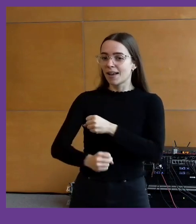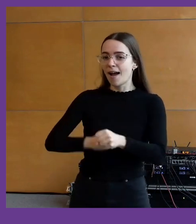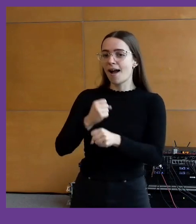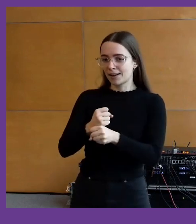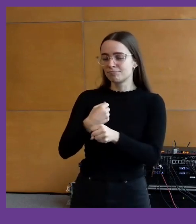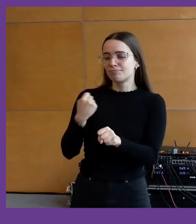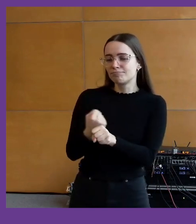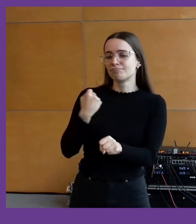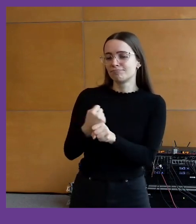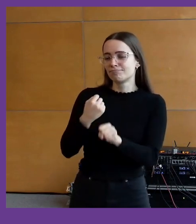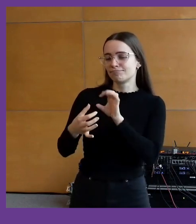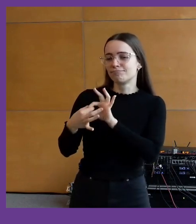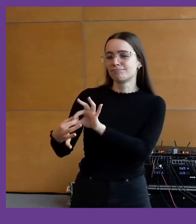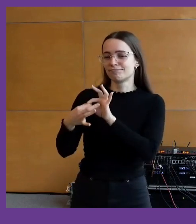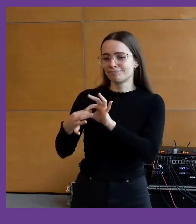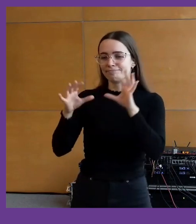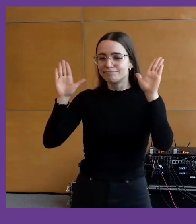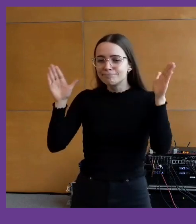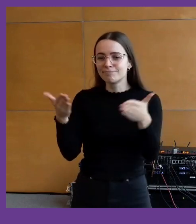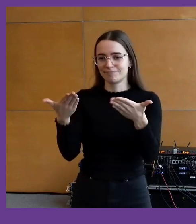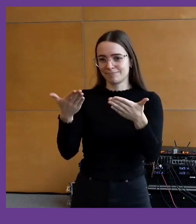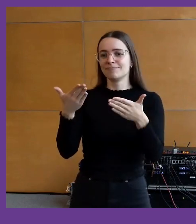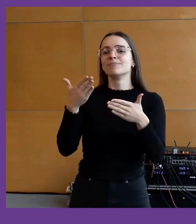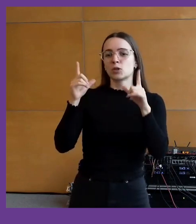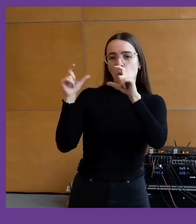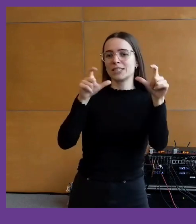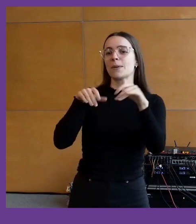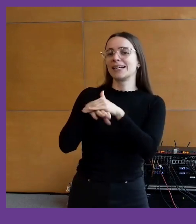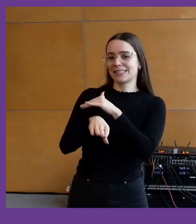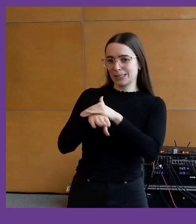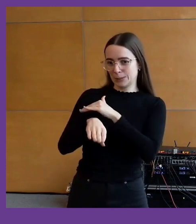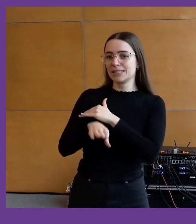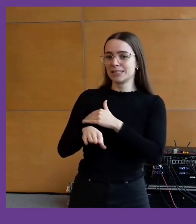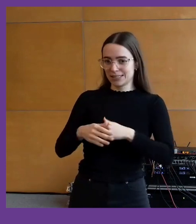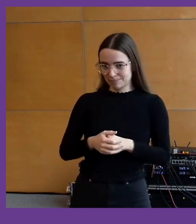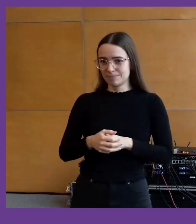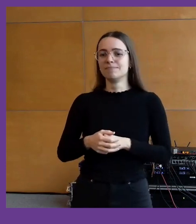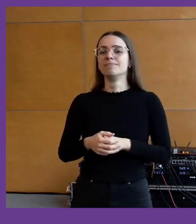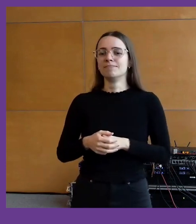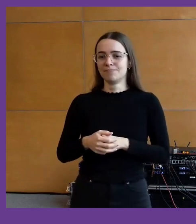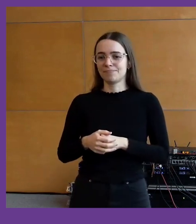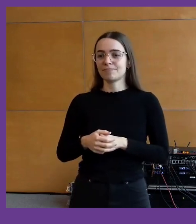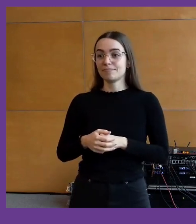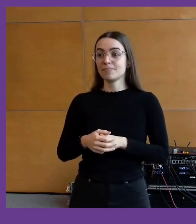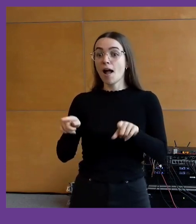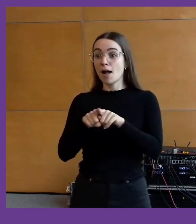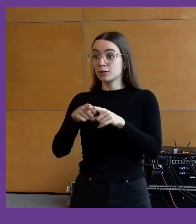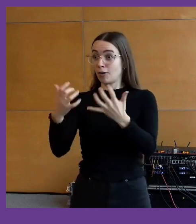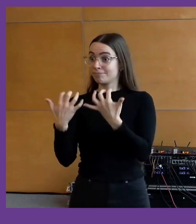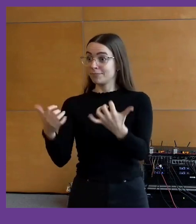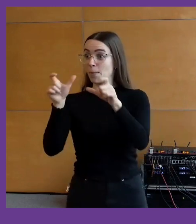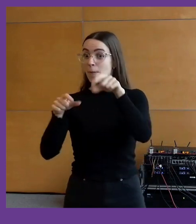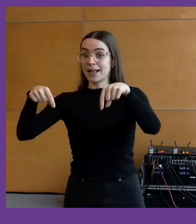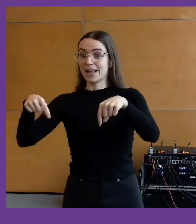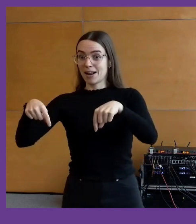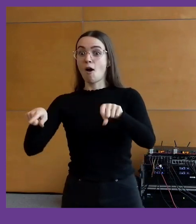apuntados 700 asistentes virtuales de 70 países. Aquí no somos muchos, igual somos 100,